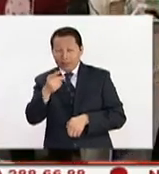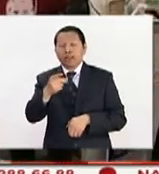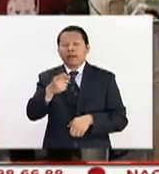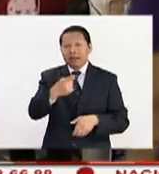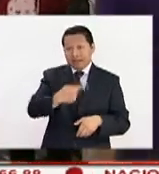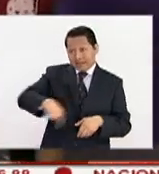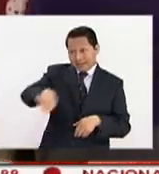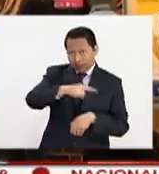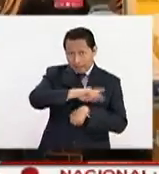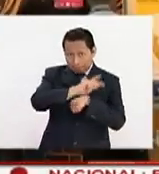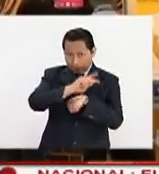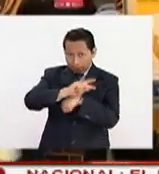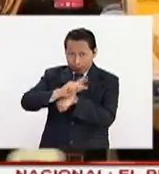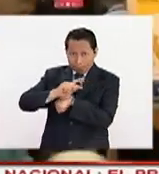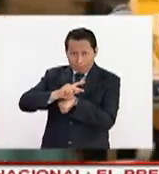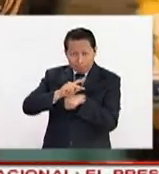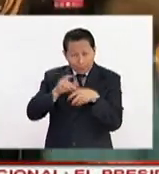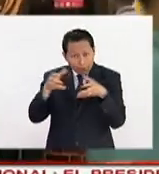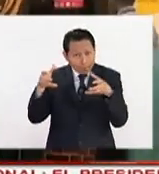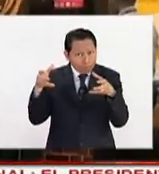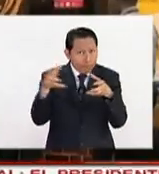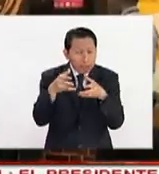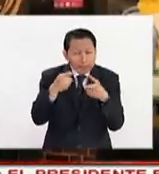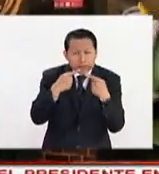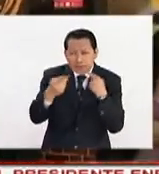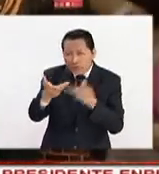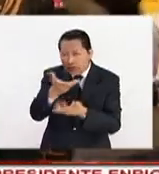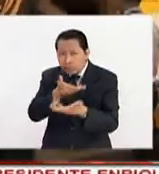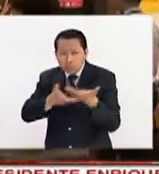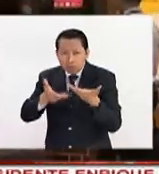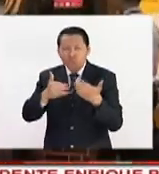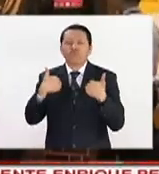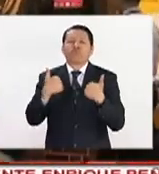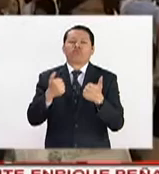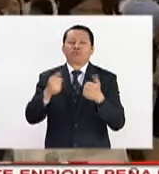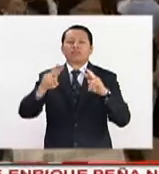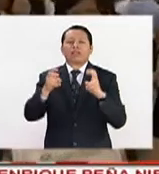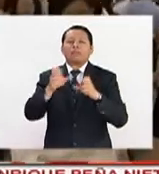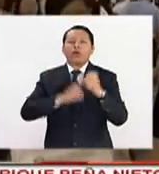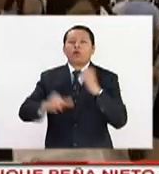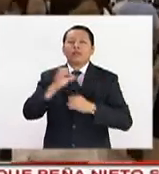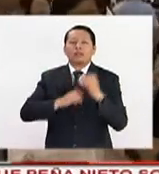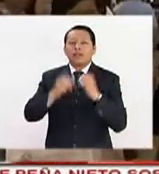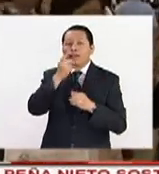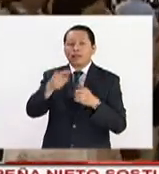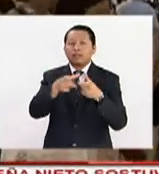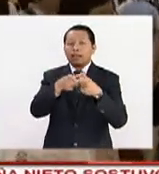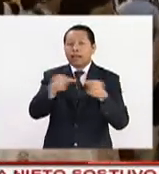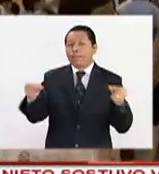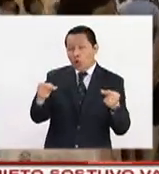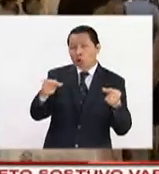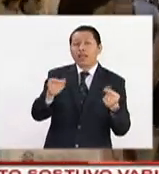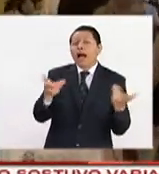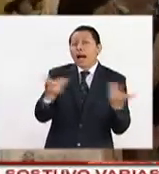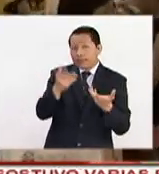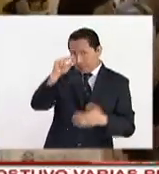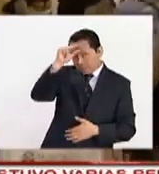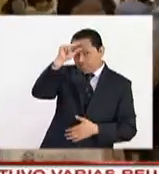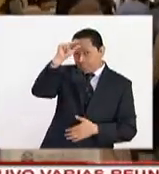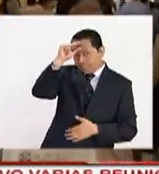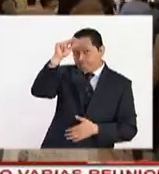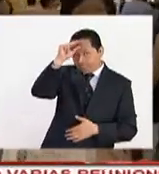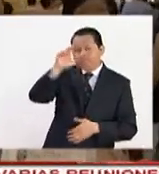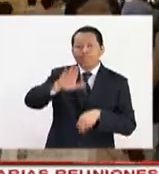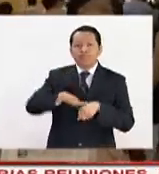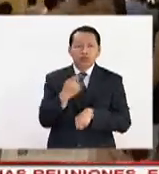este tratado alcanzaron un entendimiento sobre el convenio comercial. Explicó que Japón, por ejemplo, actuó con inteligencia